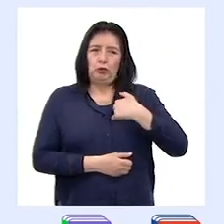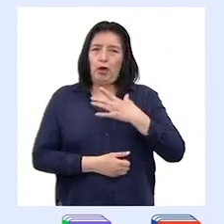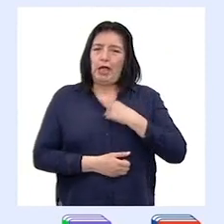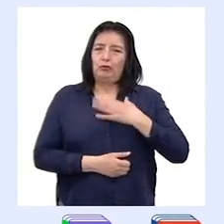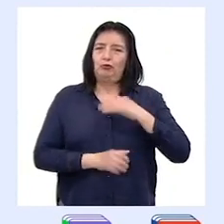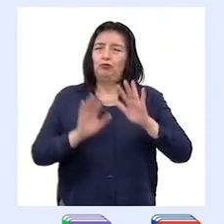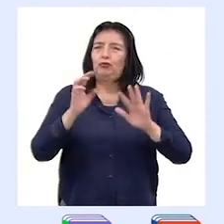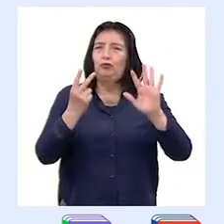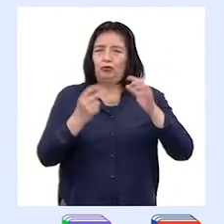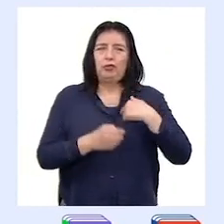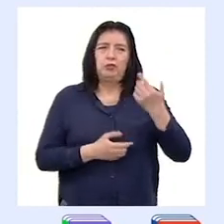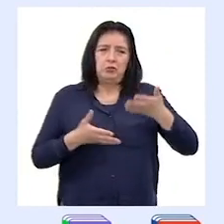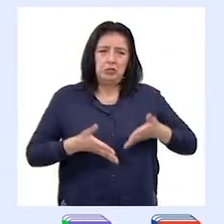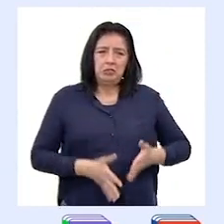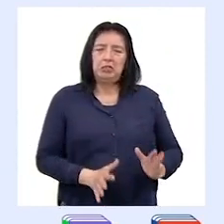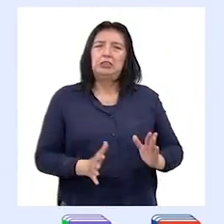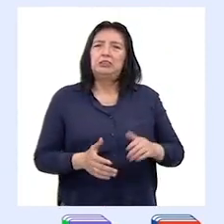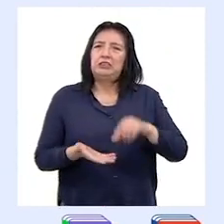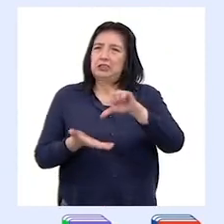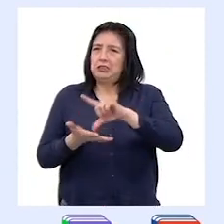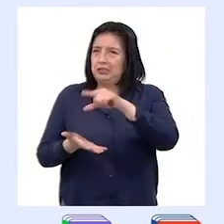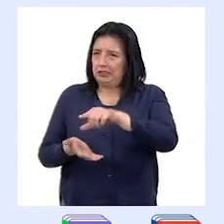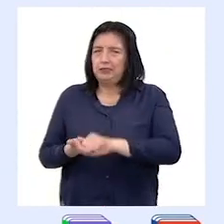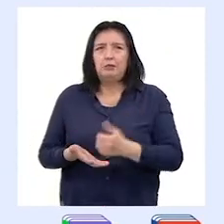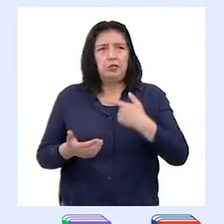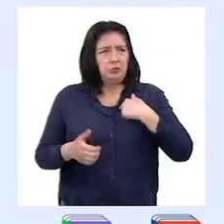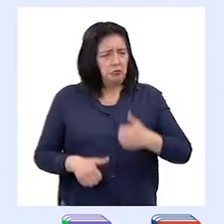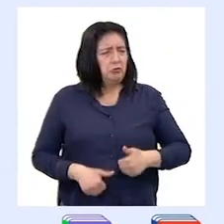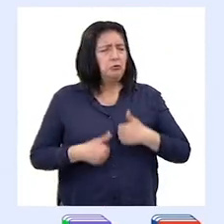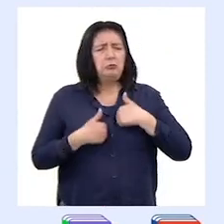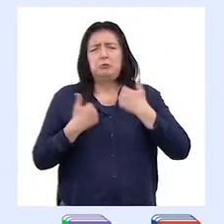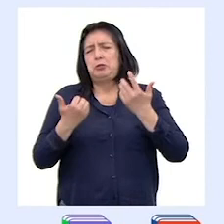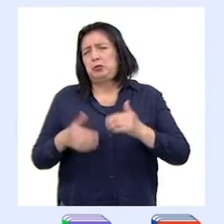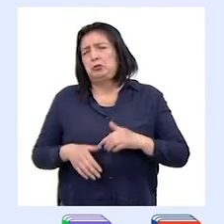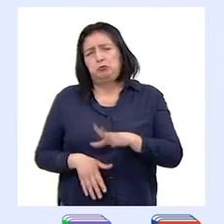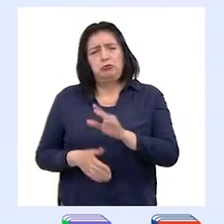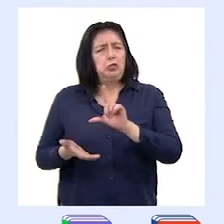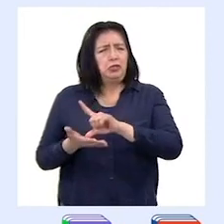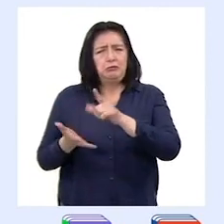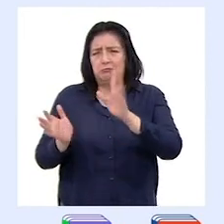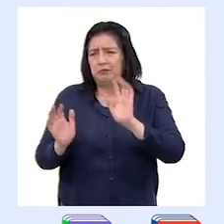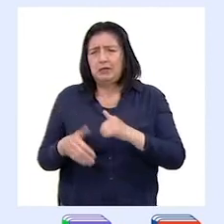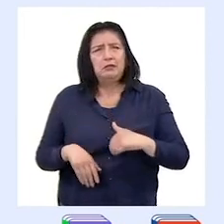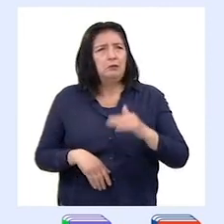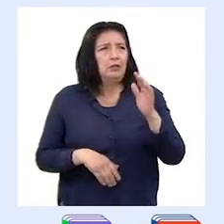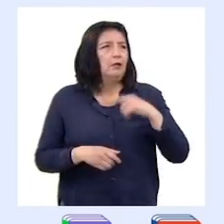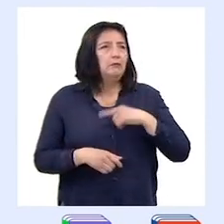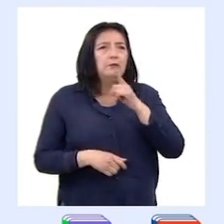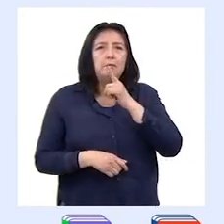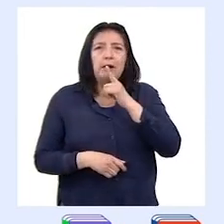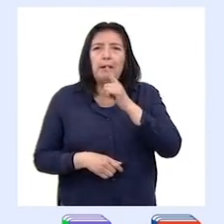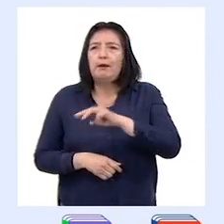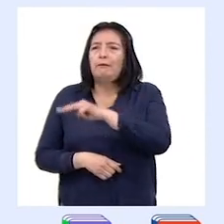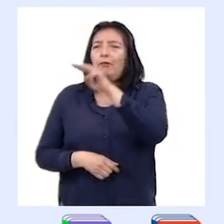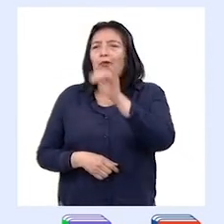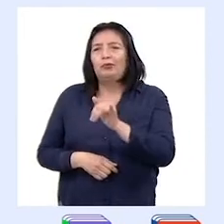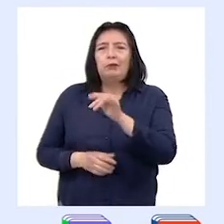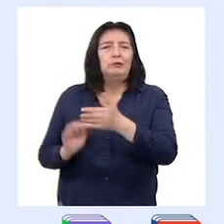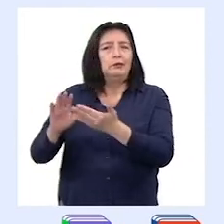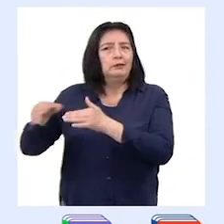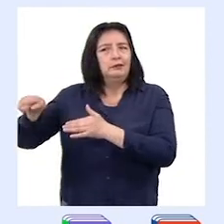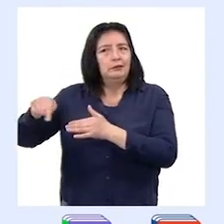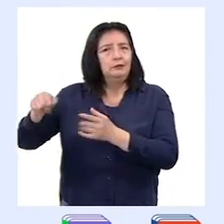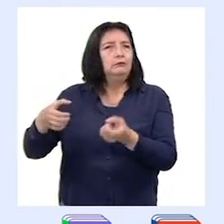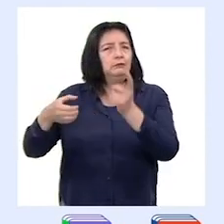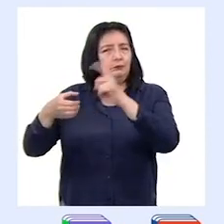12 años. Yo nací en la ciudad de Lima y he vivido toda mi vida aquí. Pero mi papá es de Moyobamba, una ciudad